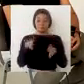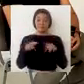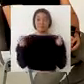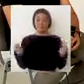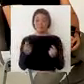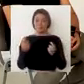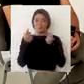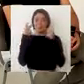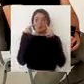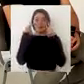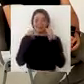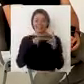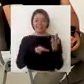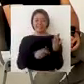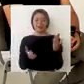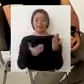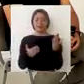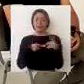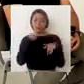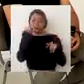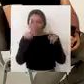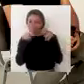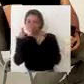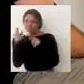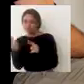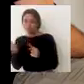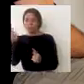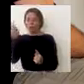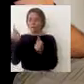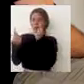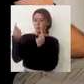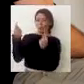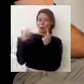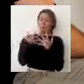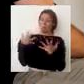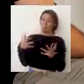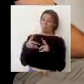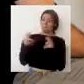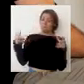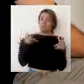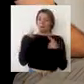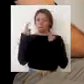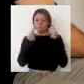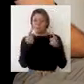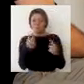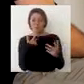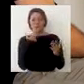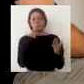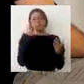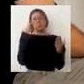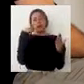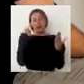está surgiendo en la ciudad encuentre personas que los busquen, que los lean. Para que